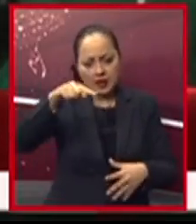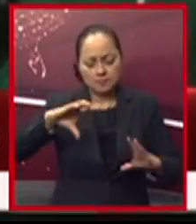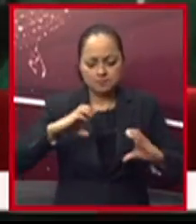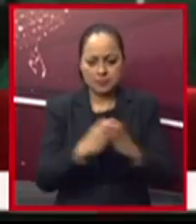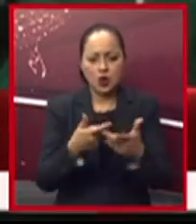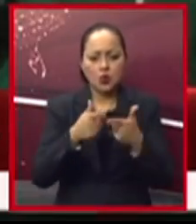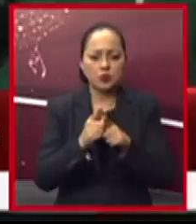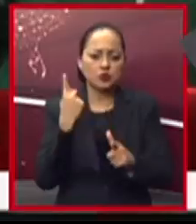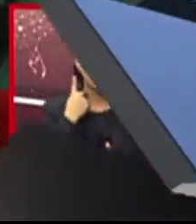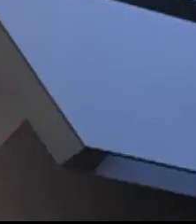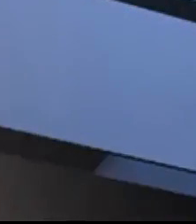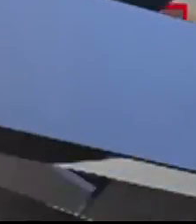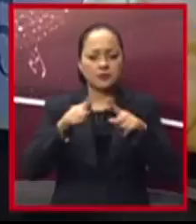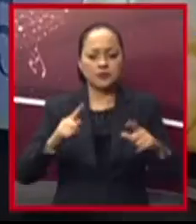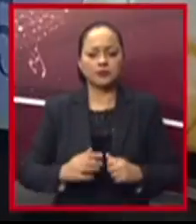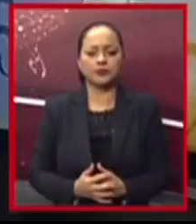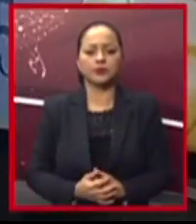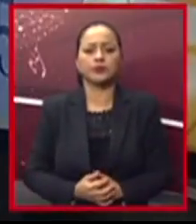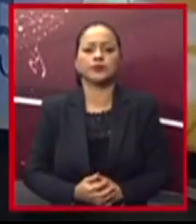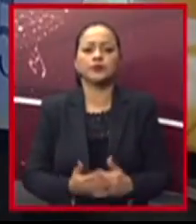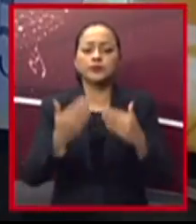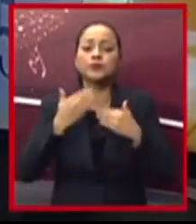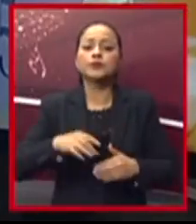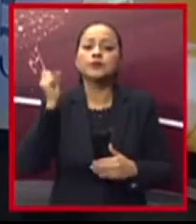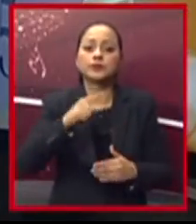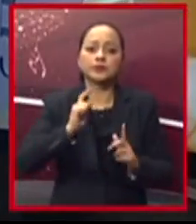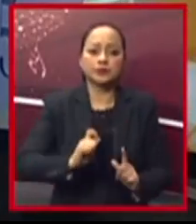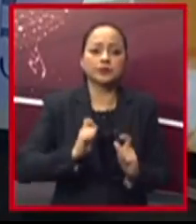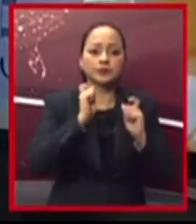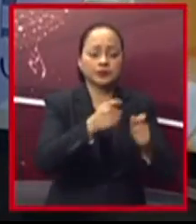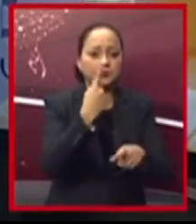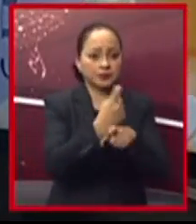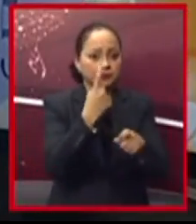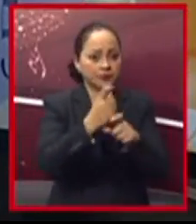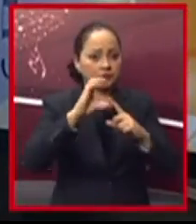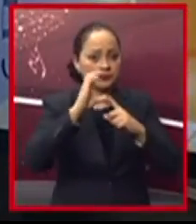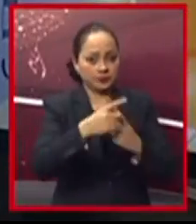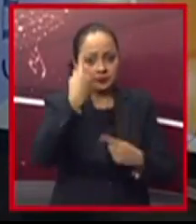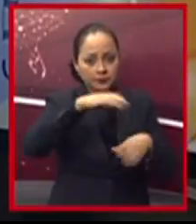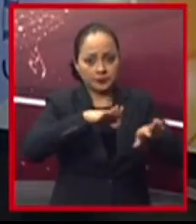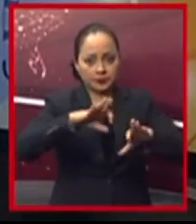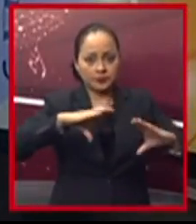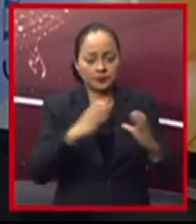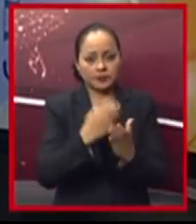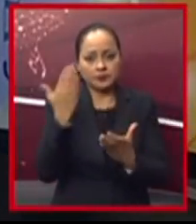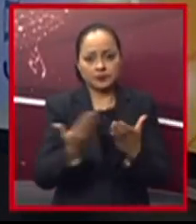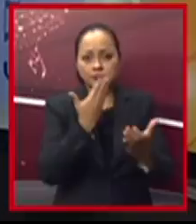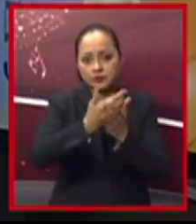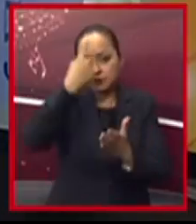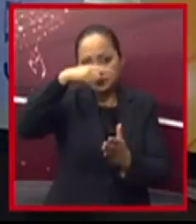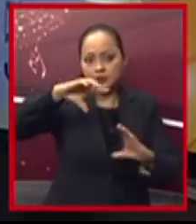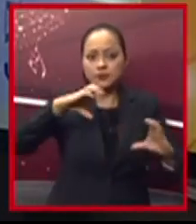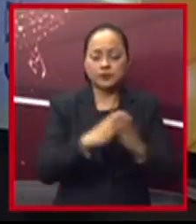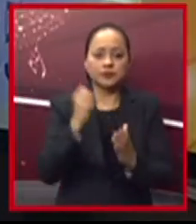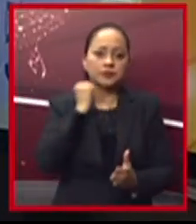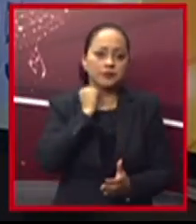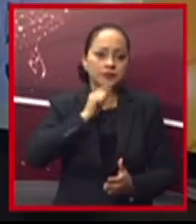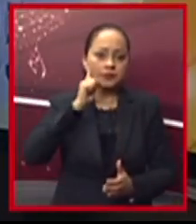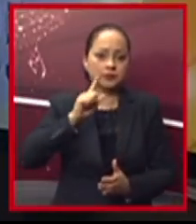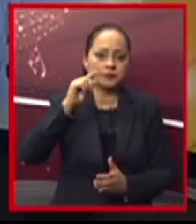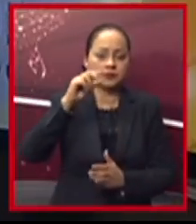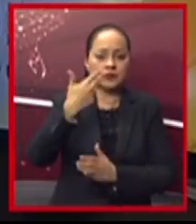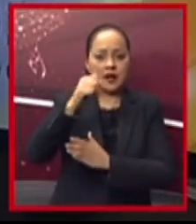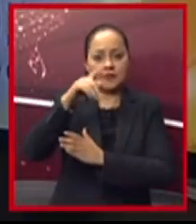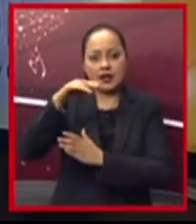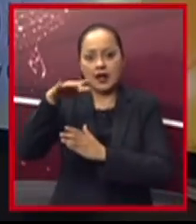fracciones políticas. Por otra parte, se turnó a la primera comisión de trabajo el punto de acuerdo presentado por la senadora del PAN,